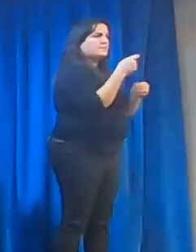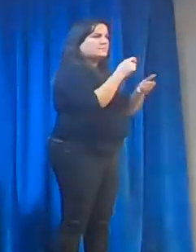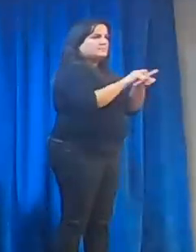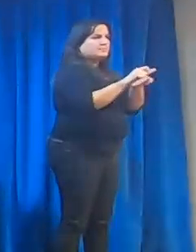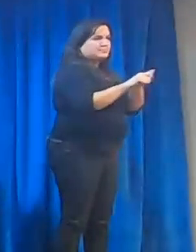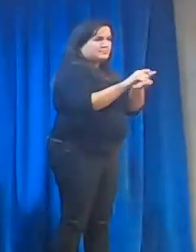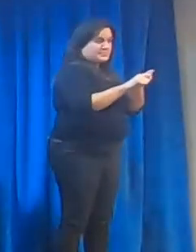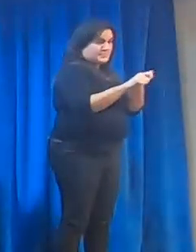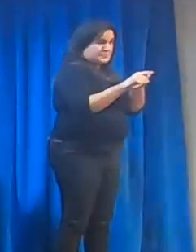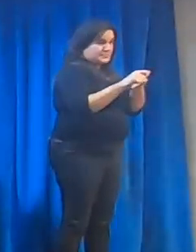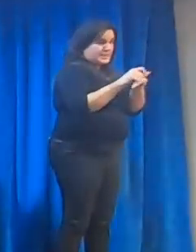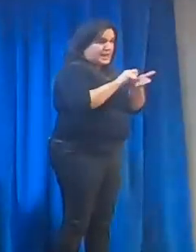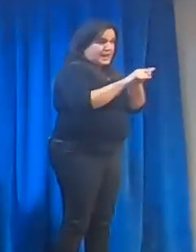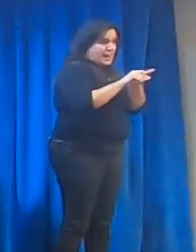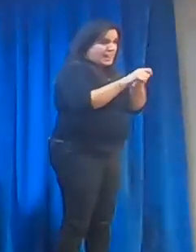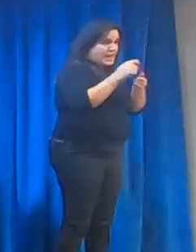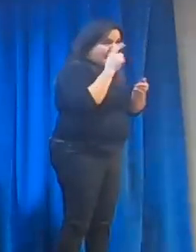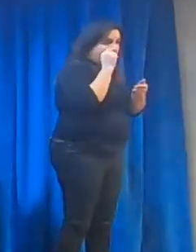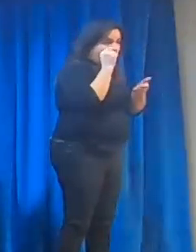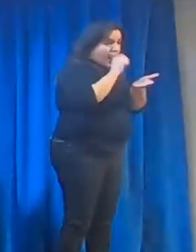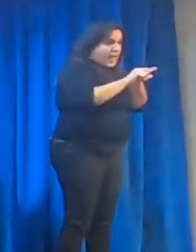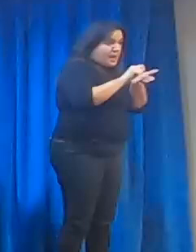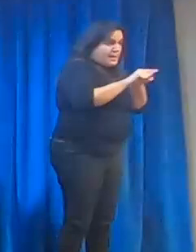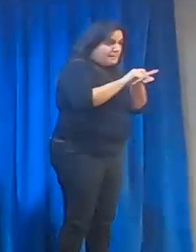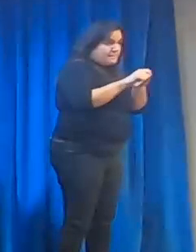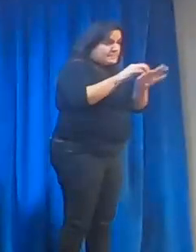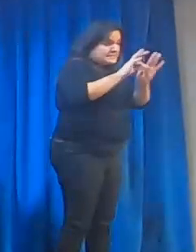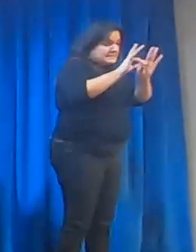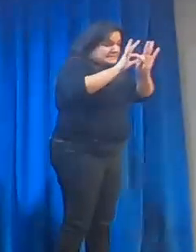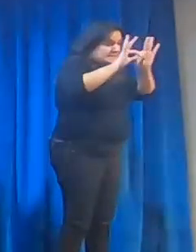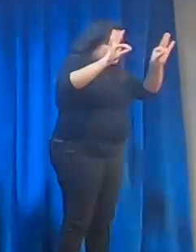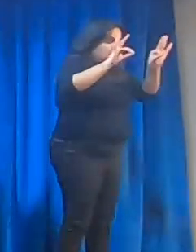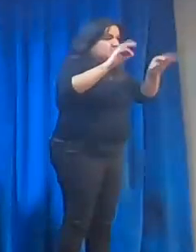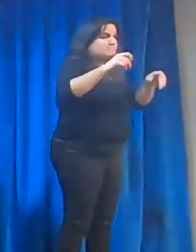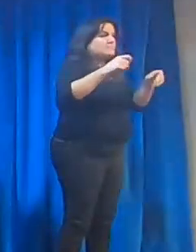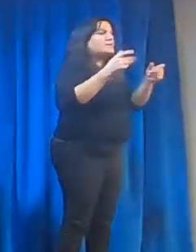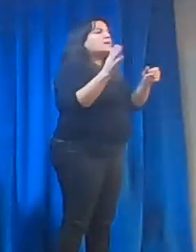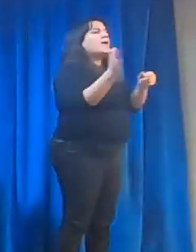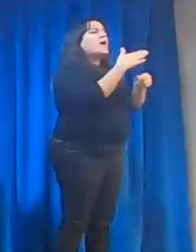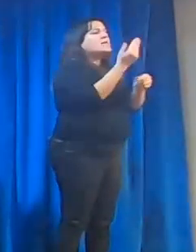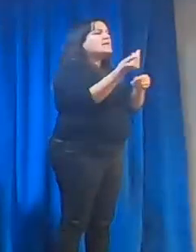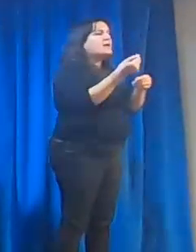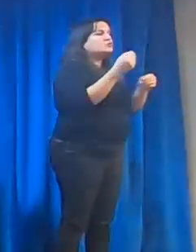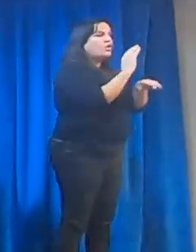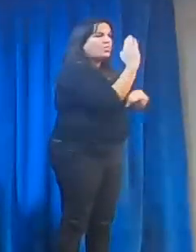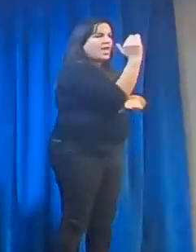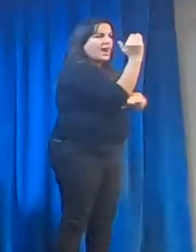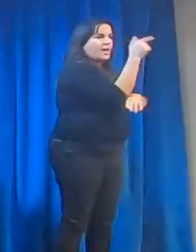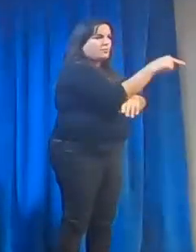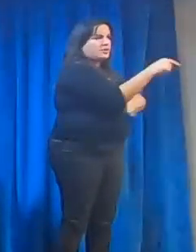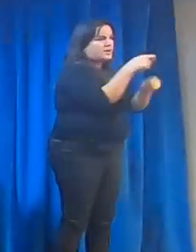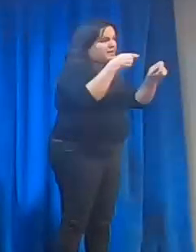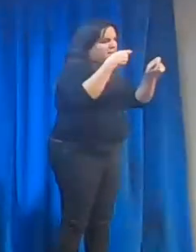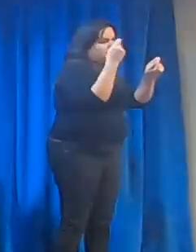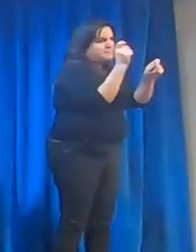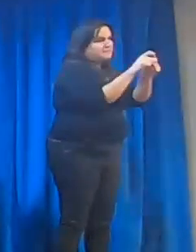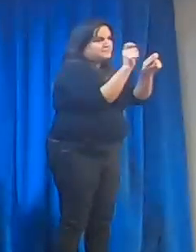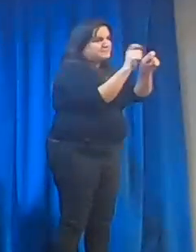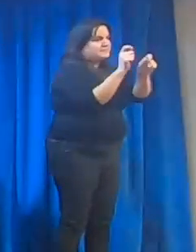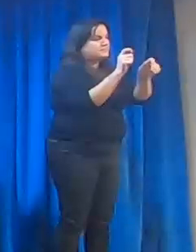más puntiagudos que tenía y pinchó todas sus muñecas, o sea, vacunó todas las muñecas. Ahí puse en juego